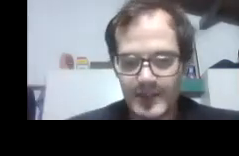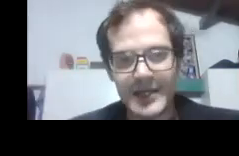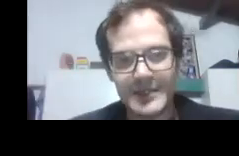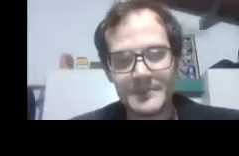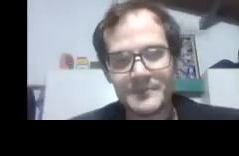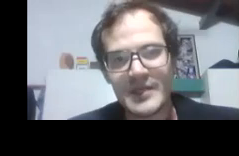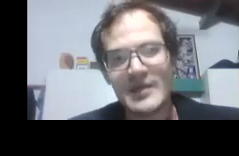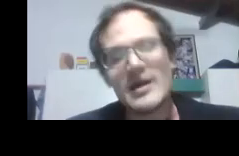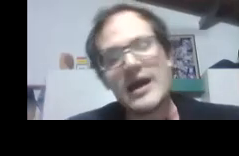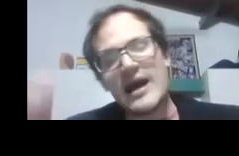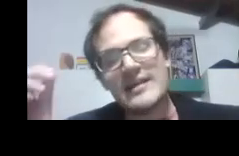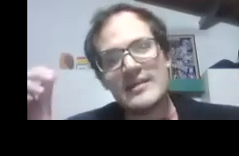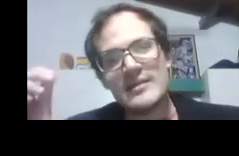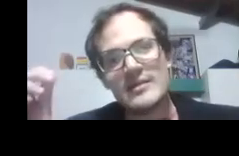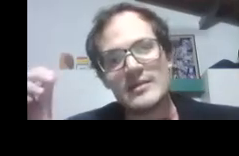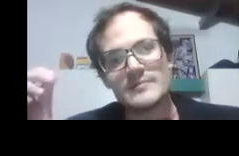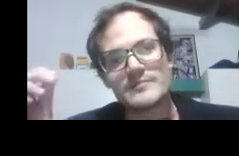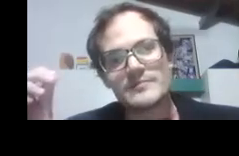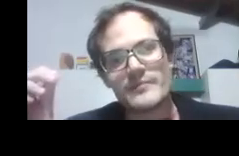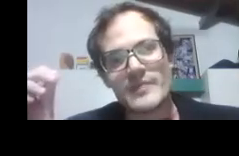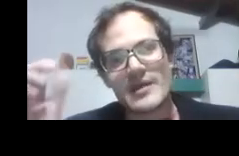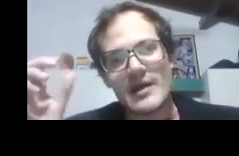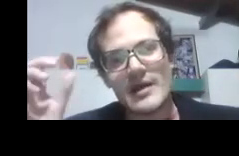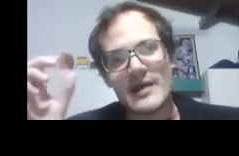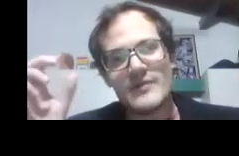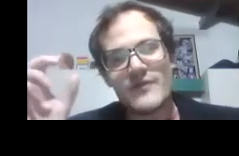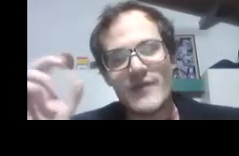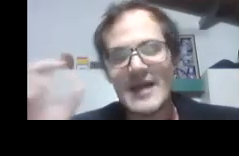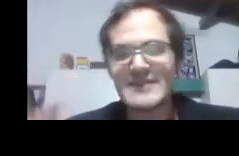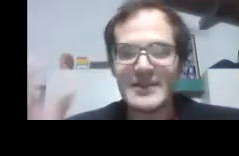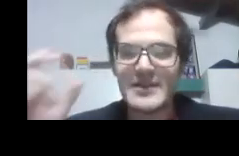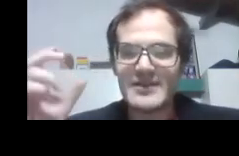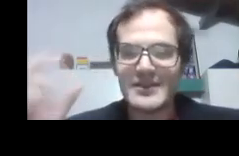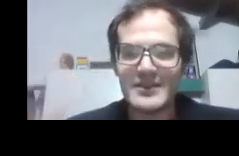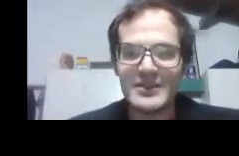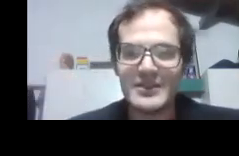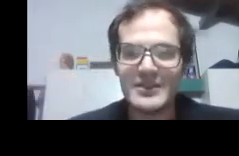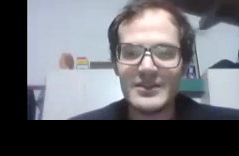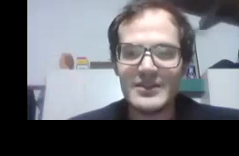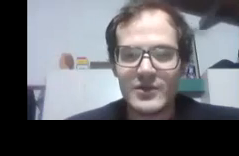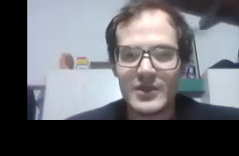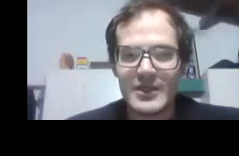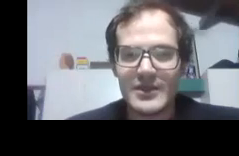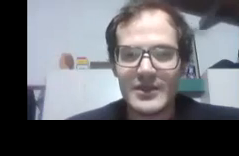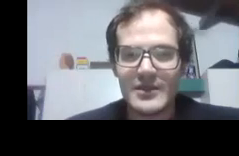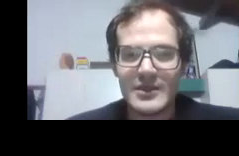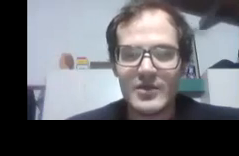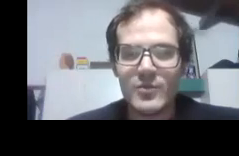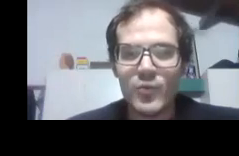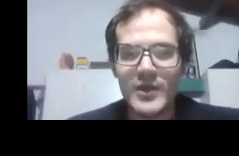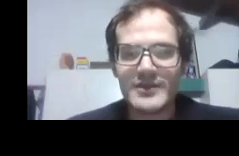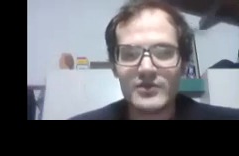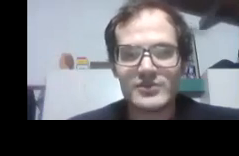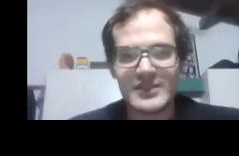siguiente imagen. Hay, hay frases y hay registros que